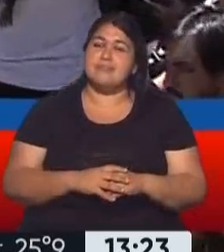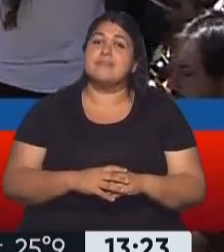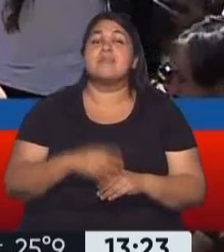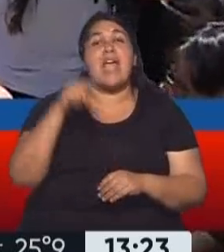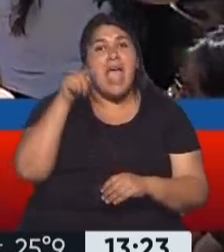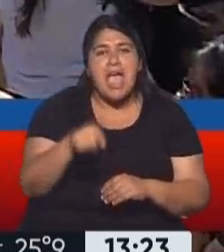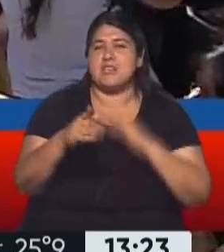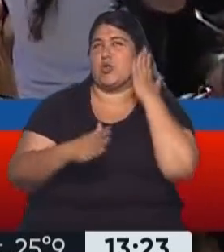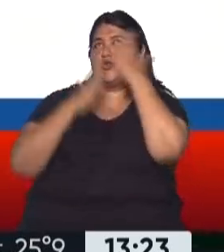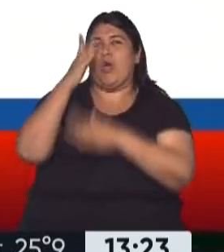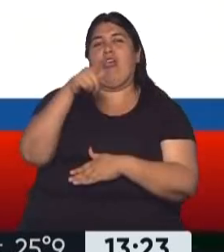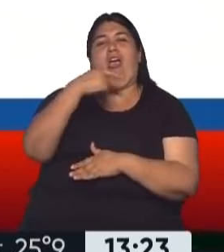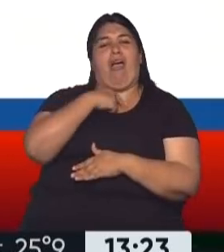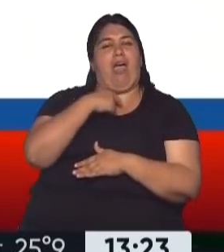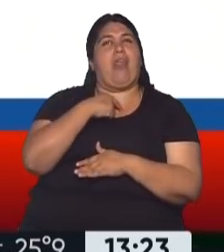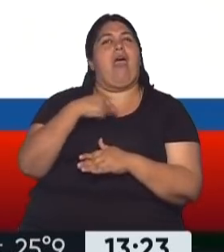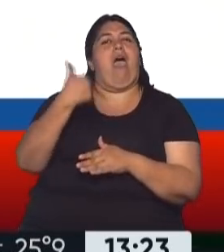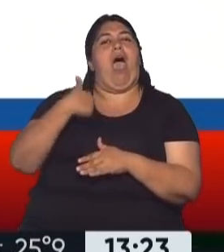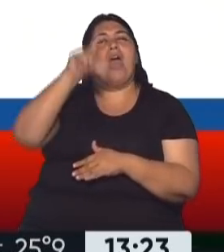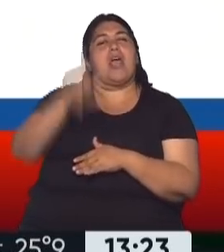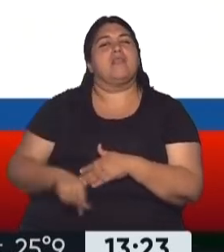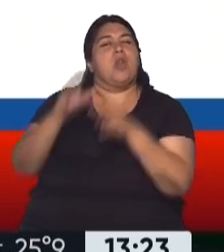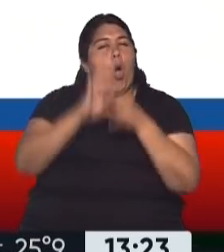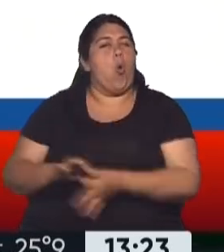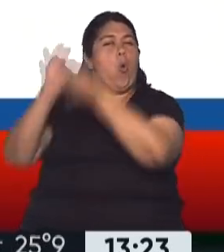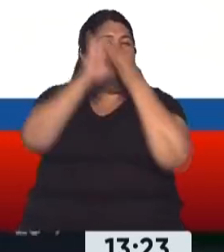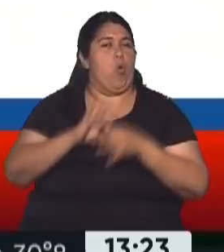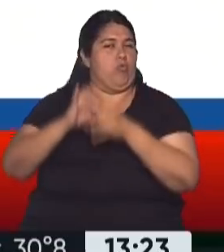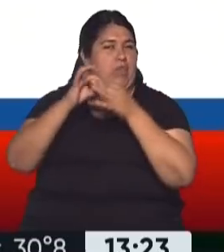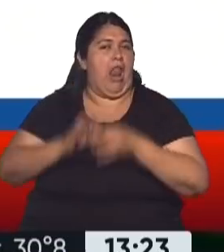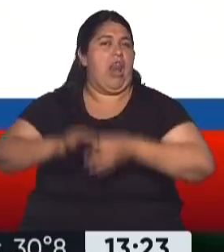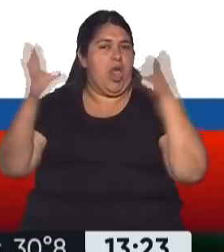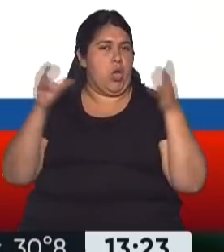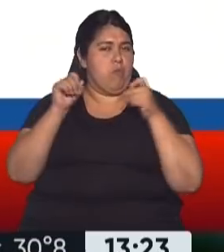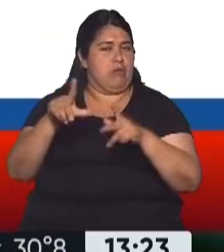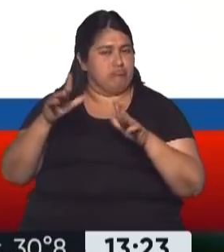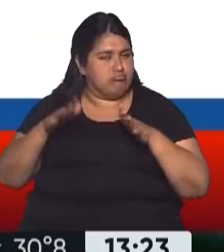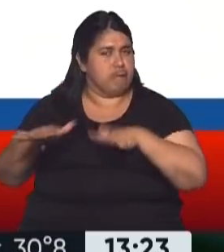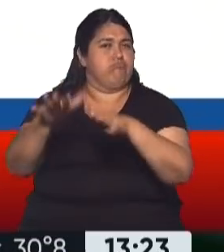Ese es el sueño que tengo, dejar una Argentina más justa, más libre y más soberana.